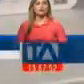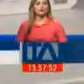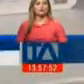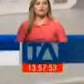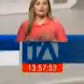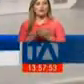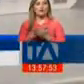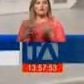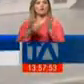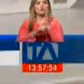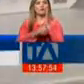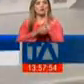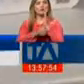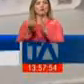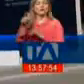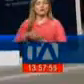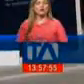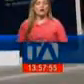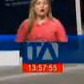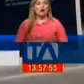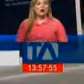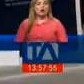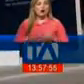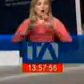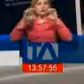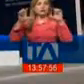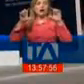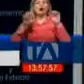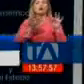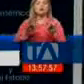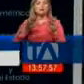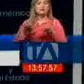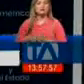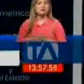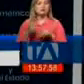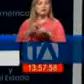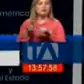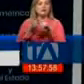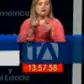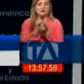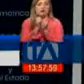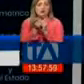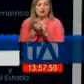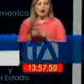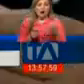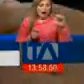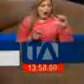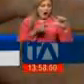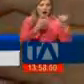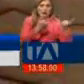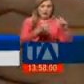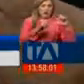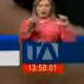Esta es la nueva cédula que emitirá el Registro Civil. Se trata de un documento electrónico que contendrá varios cambios si la comparamos con la cédula actual.